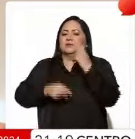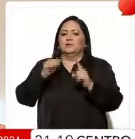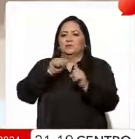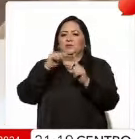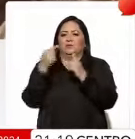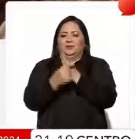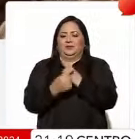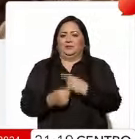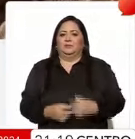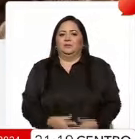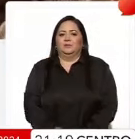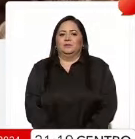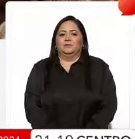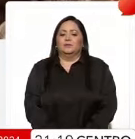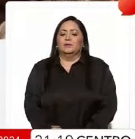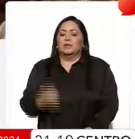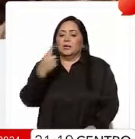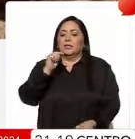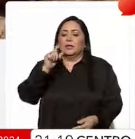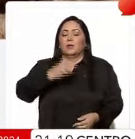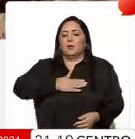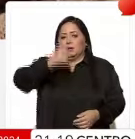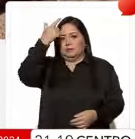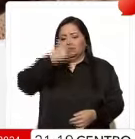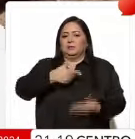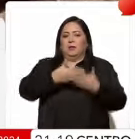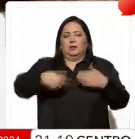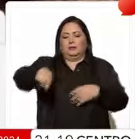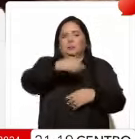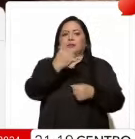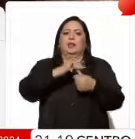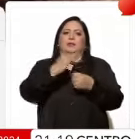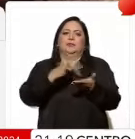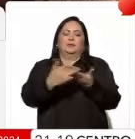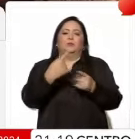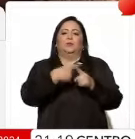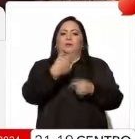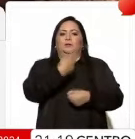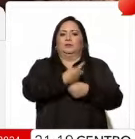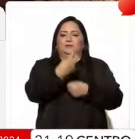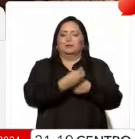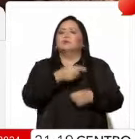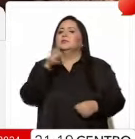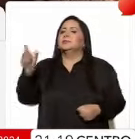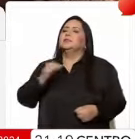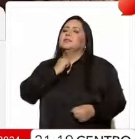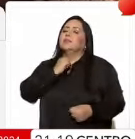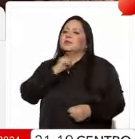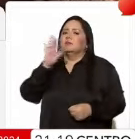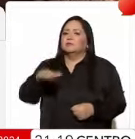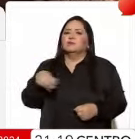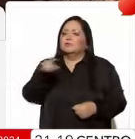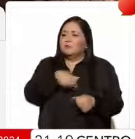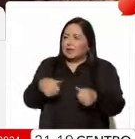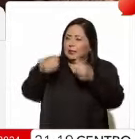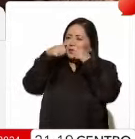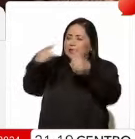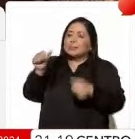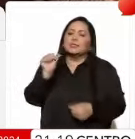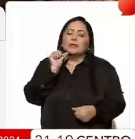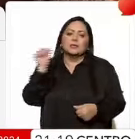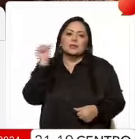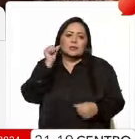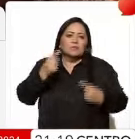Referencia. ¿Qué tal? Muy buenas noches, saludos a su auditorio y gracias por la invitación. Senador, estuvimos muy atentos ayer a